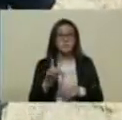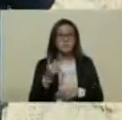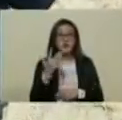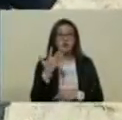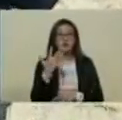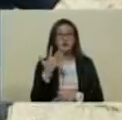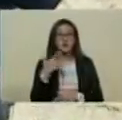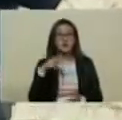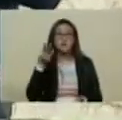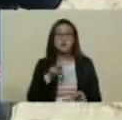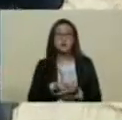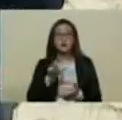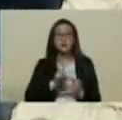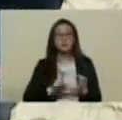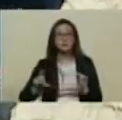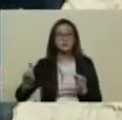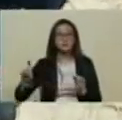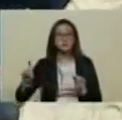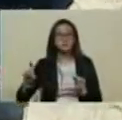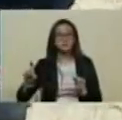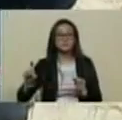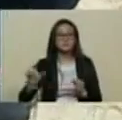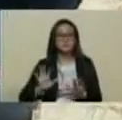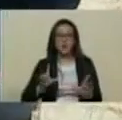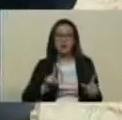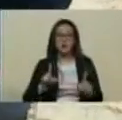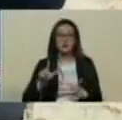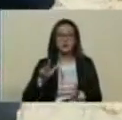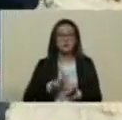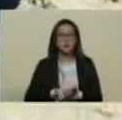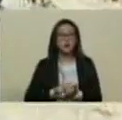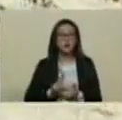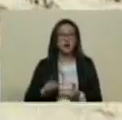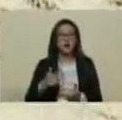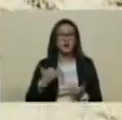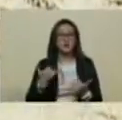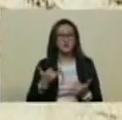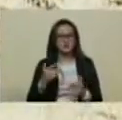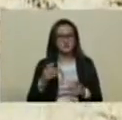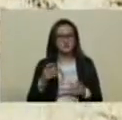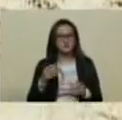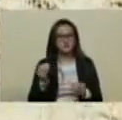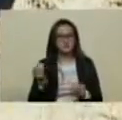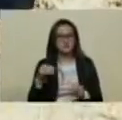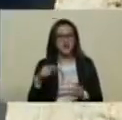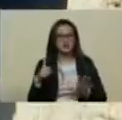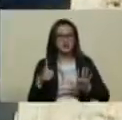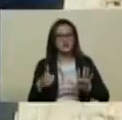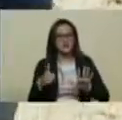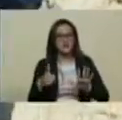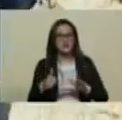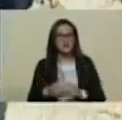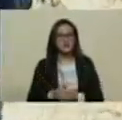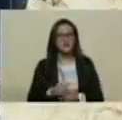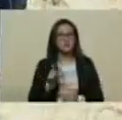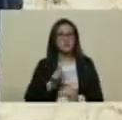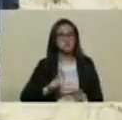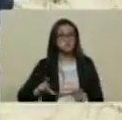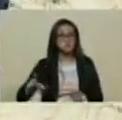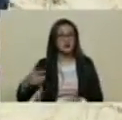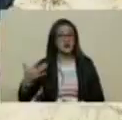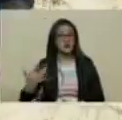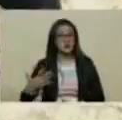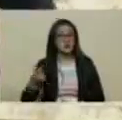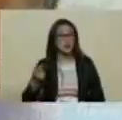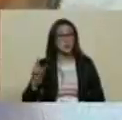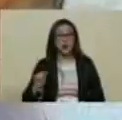de aprobar los recursos de las primeras 5. Estoy estudiando 6 más, porque es una inversión gruesa, no